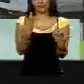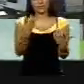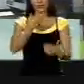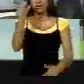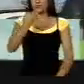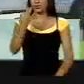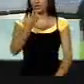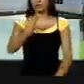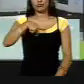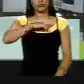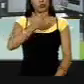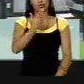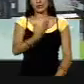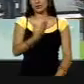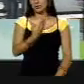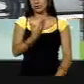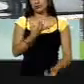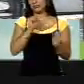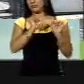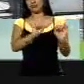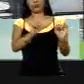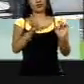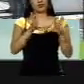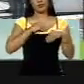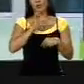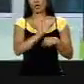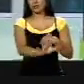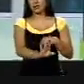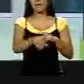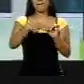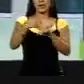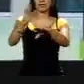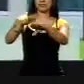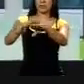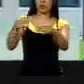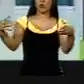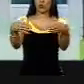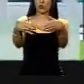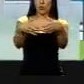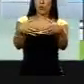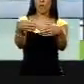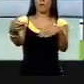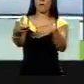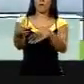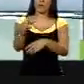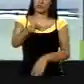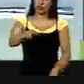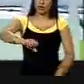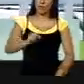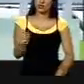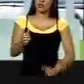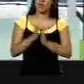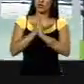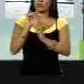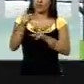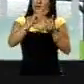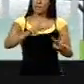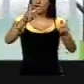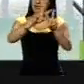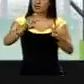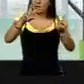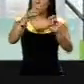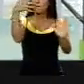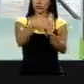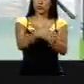es un susto que en algún momento nos puede costar la vida de un compañero o una compañera de Vive, que lo que están haciendo permanentemente es